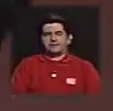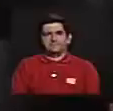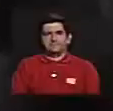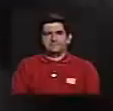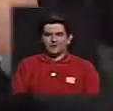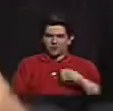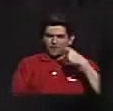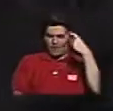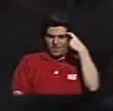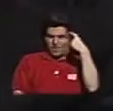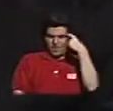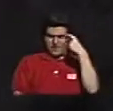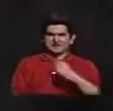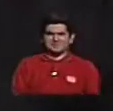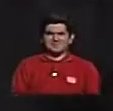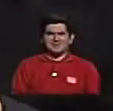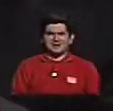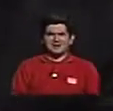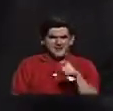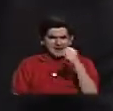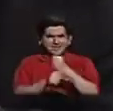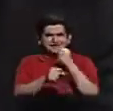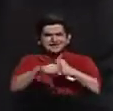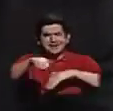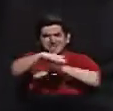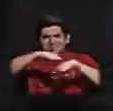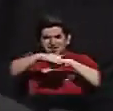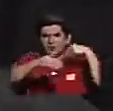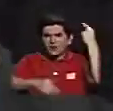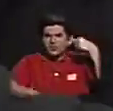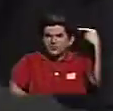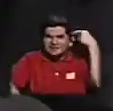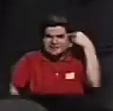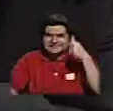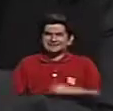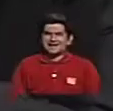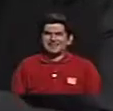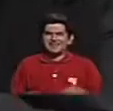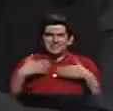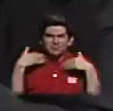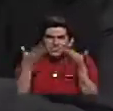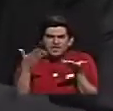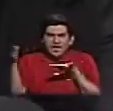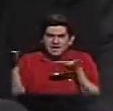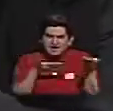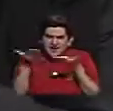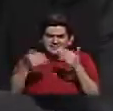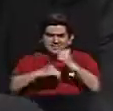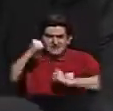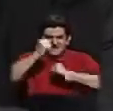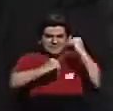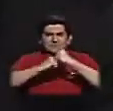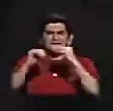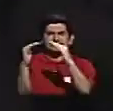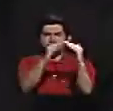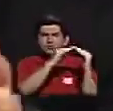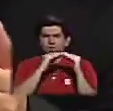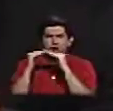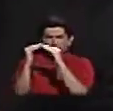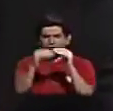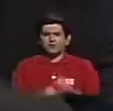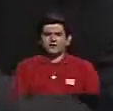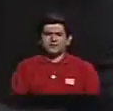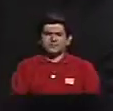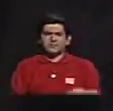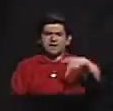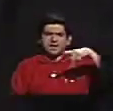Uno debería pensar que es una tarea esencial del Estado poder darle ese servicio y esa infraestructura a una comunidad como